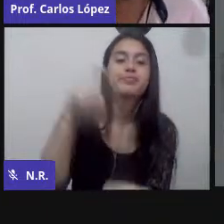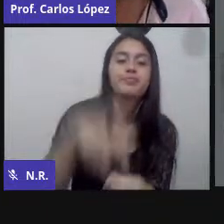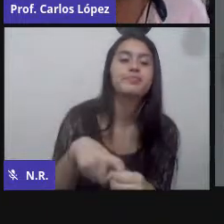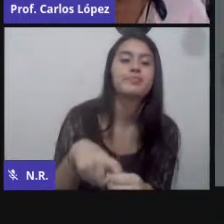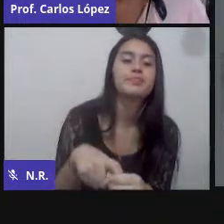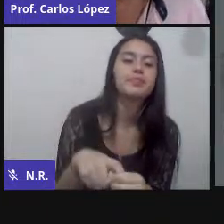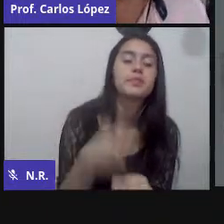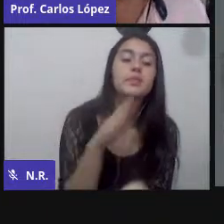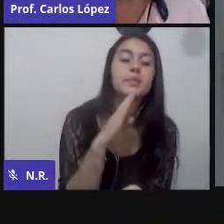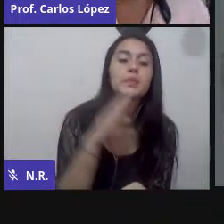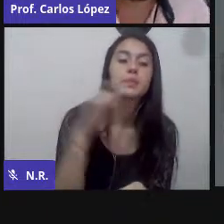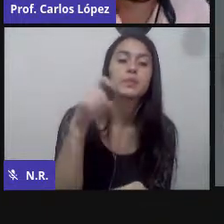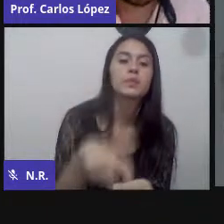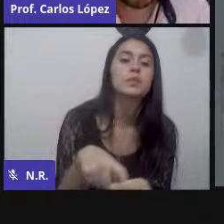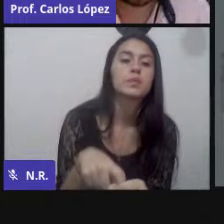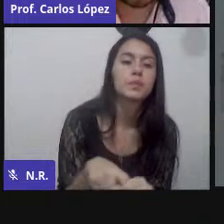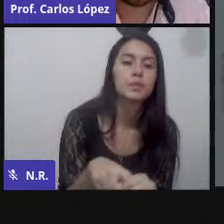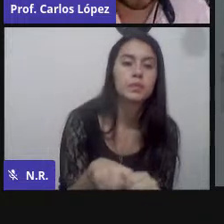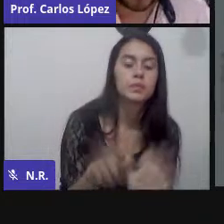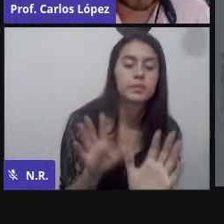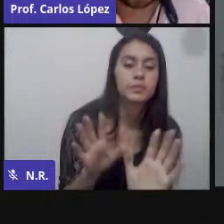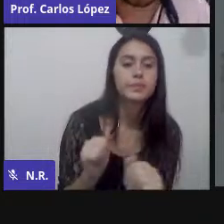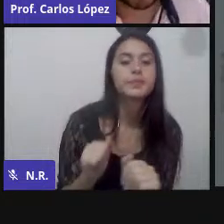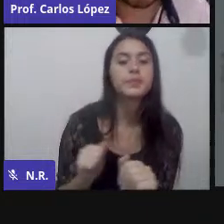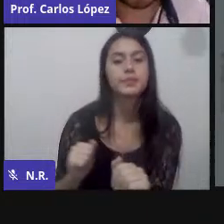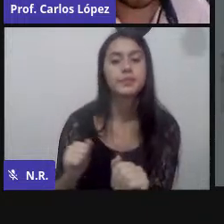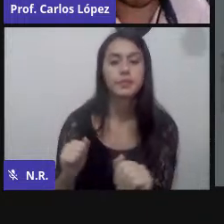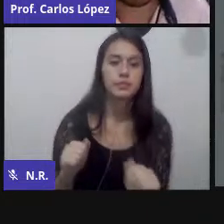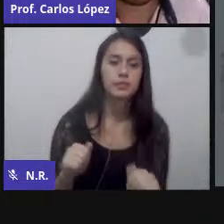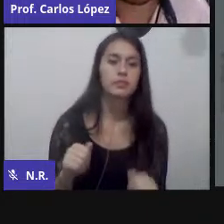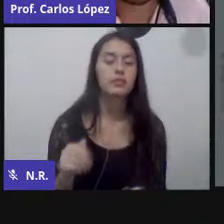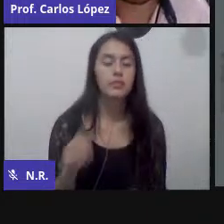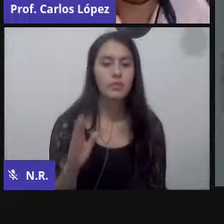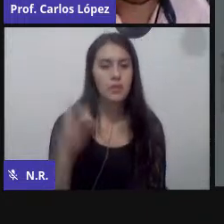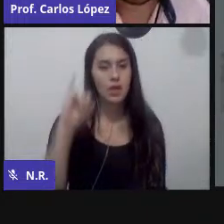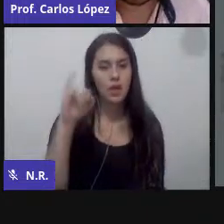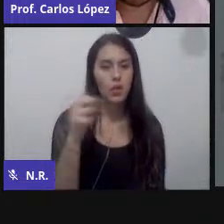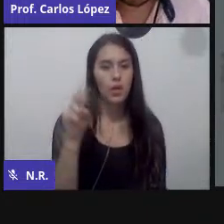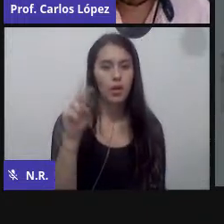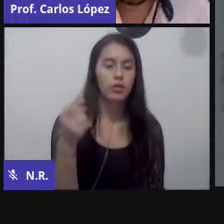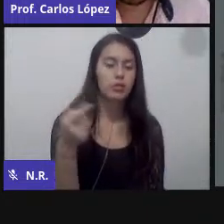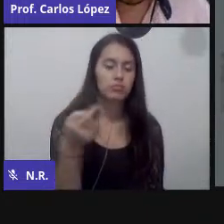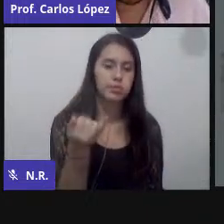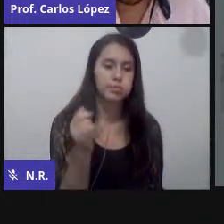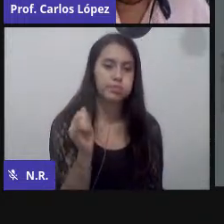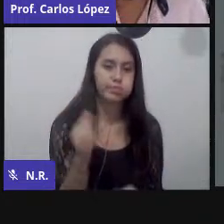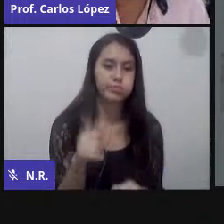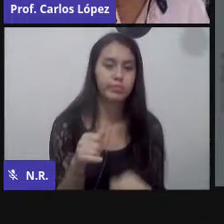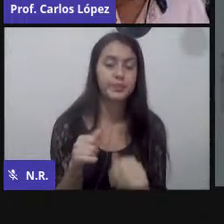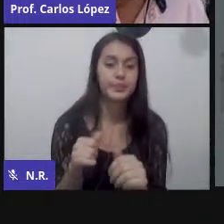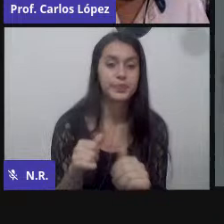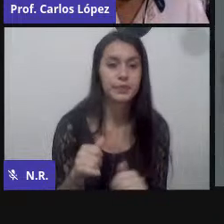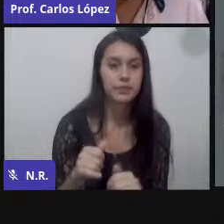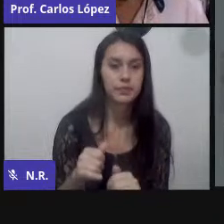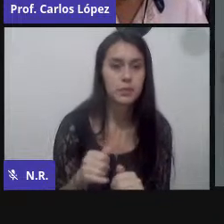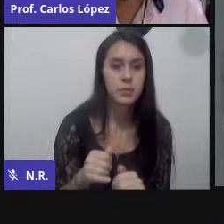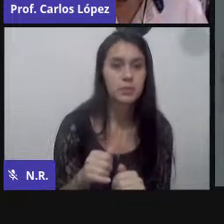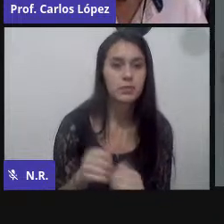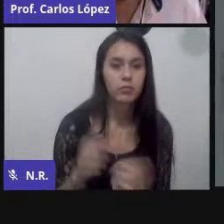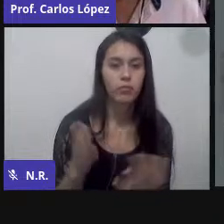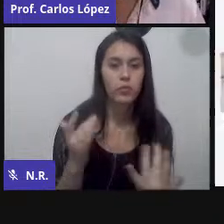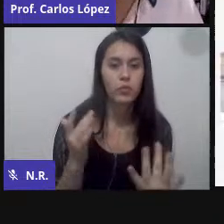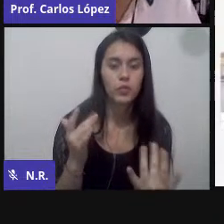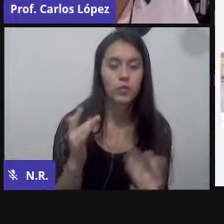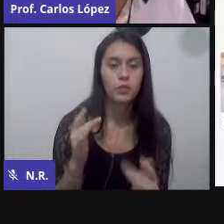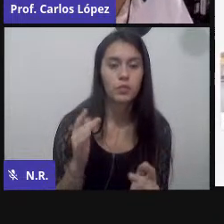al estudio, George? Bueno, entonces, por ahora tenemos solamente a Jorge. Ok. Y estamos ahí. Listo,